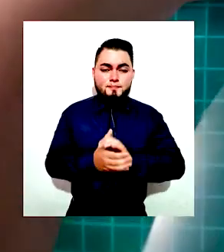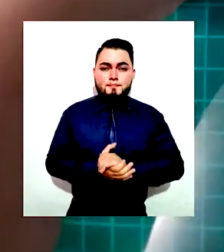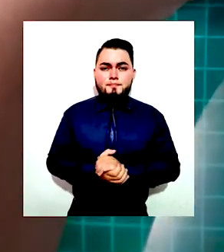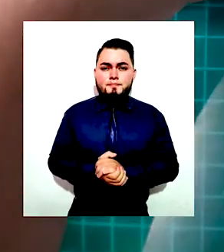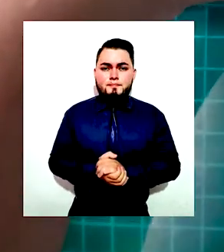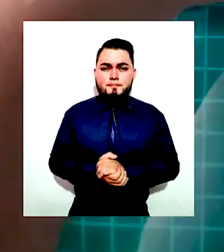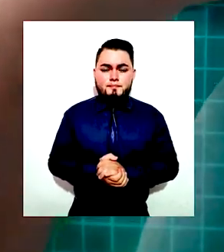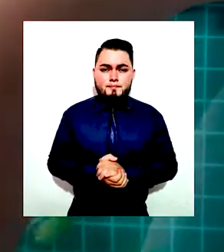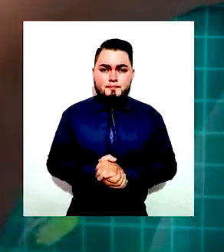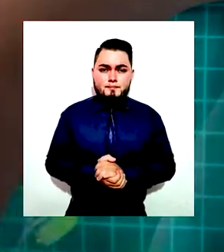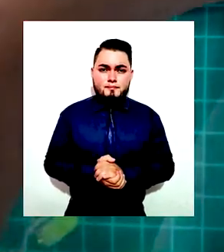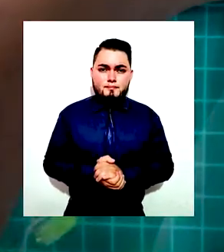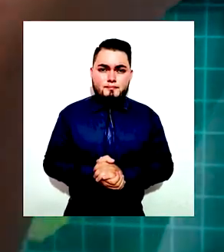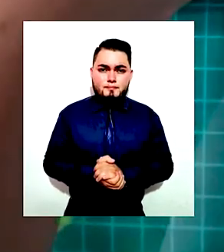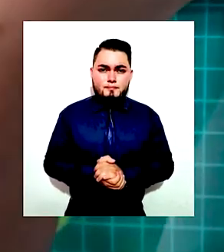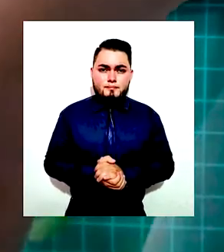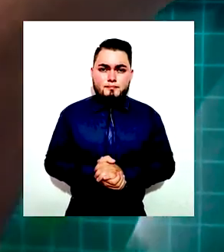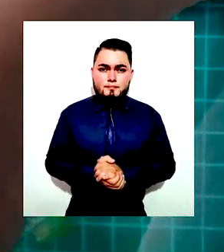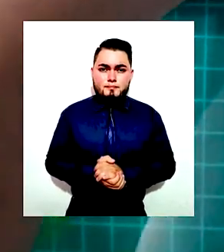Engrapa.